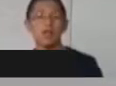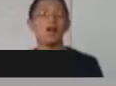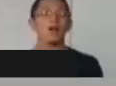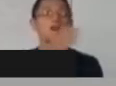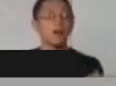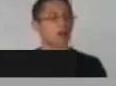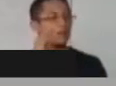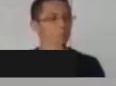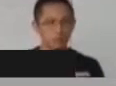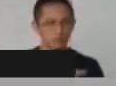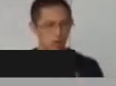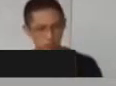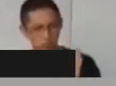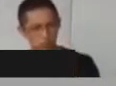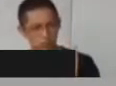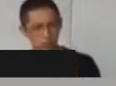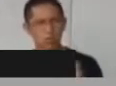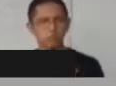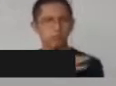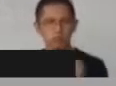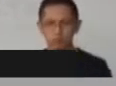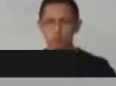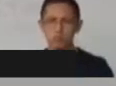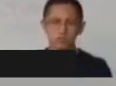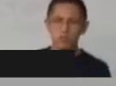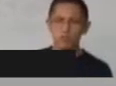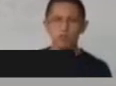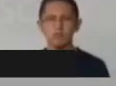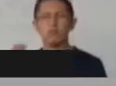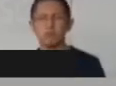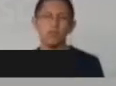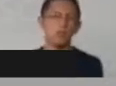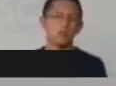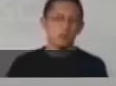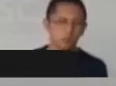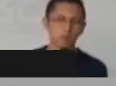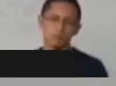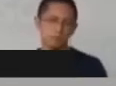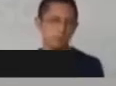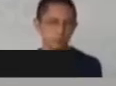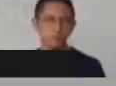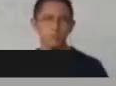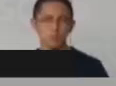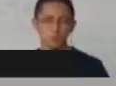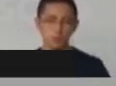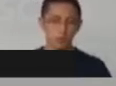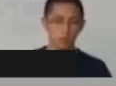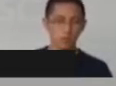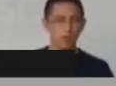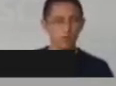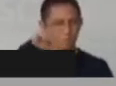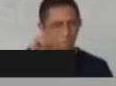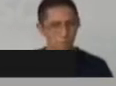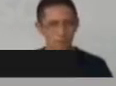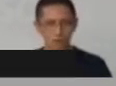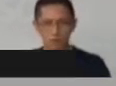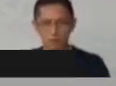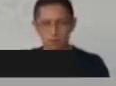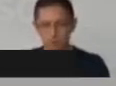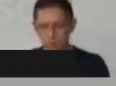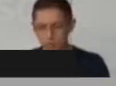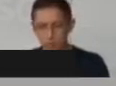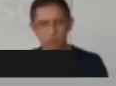federal toma información que va una o dos semanas atrás de lo que hoy estamos viviendo. El semáforo estatal